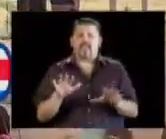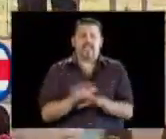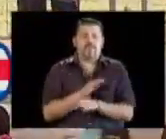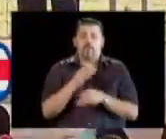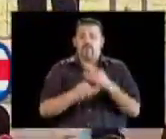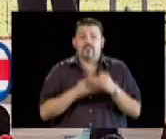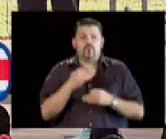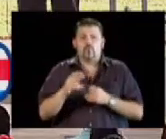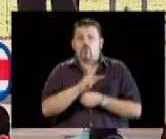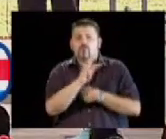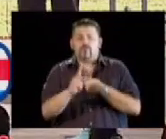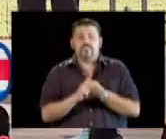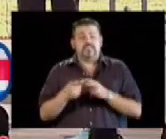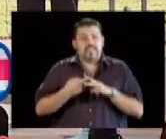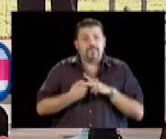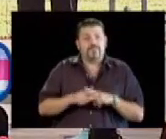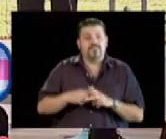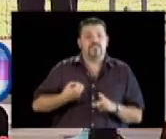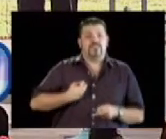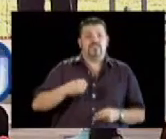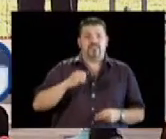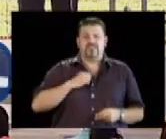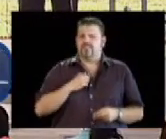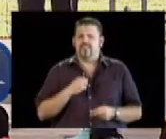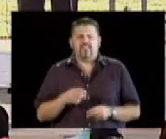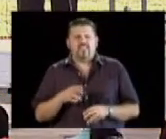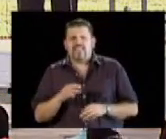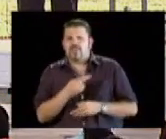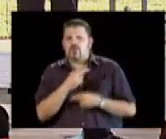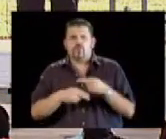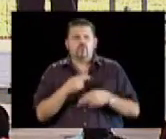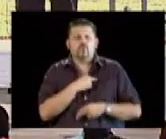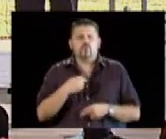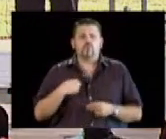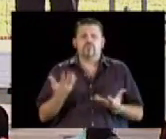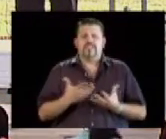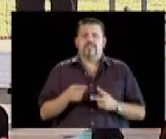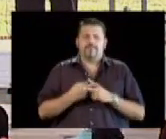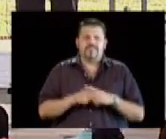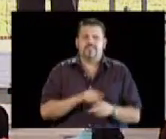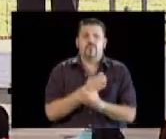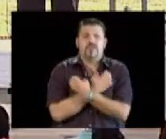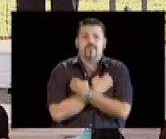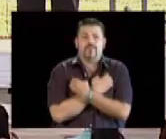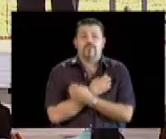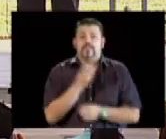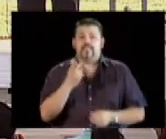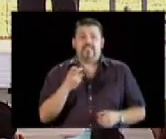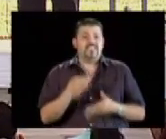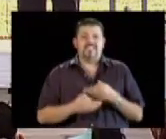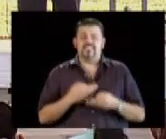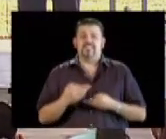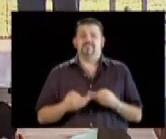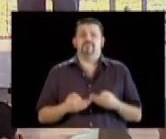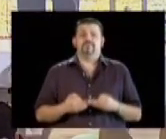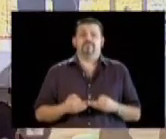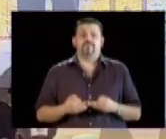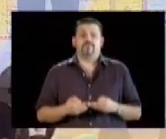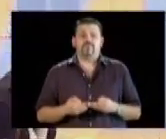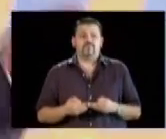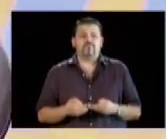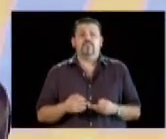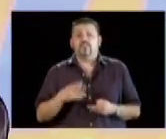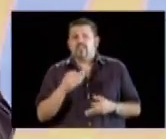todos los países en que está OmniLife, pensando en algo muy claro: la educación es la base del cambio. Y este pesito es a la hora que hacen su pedido,